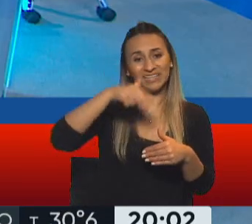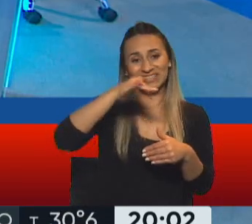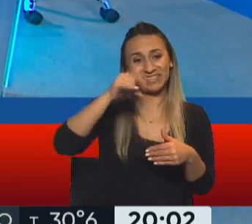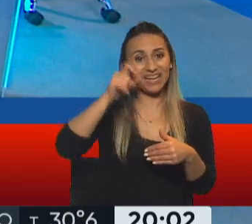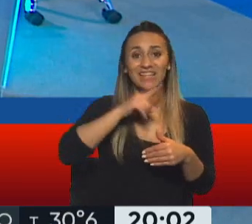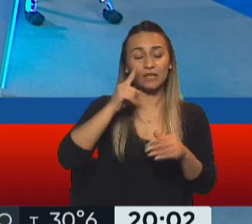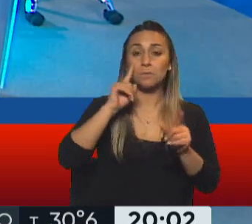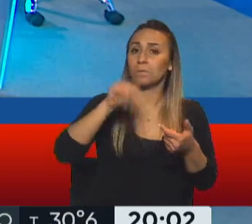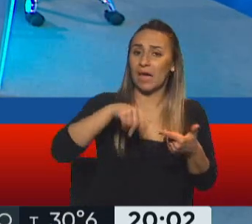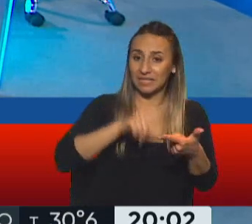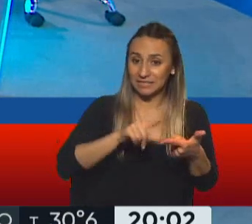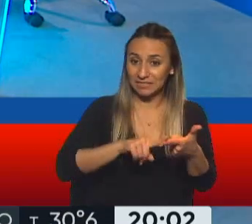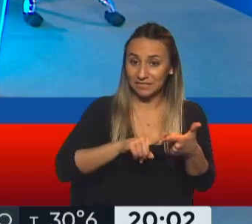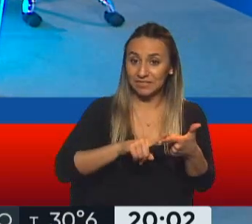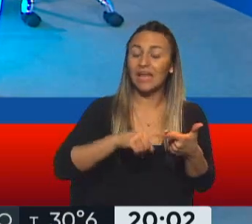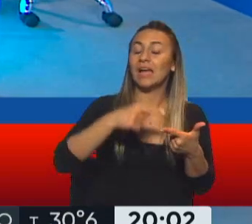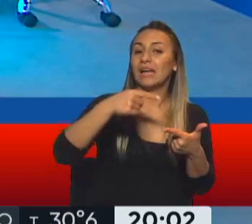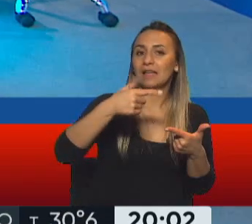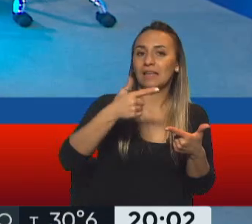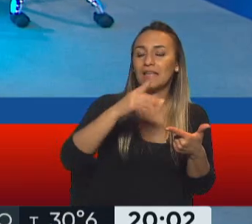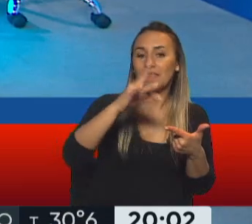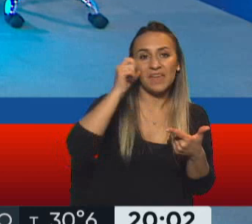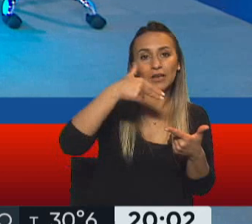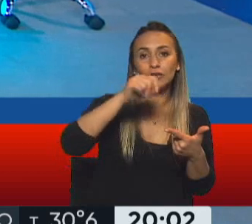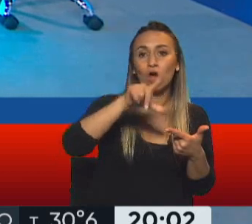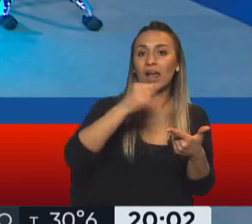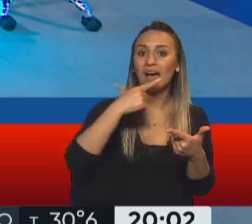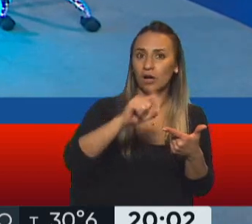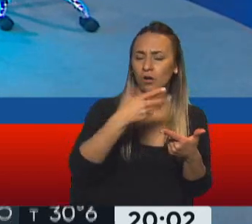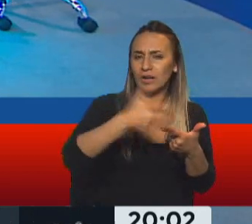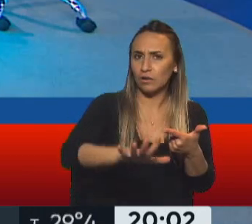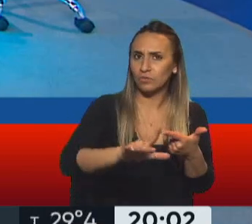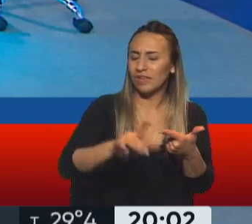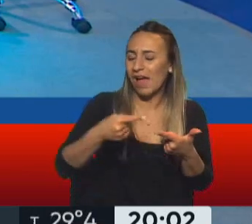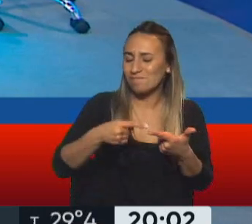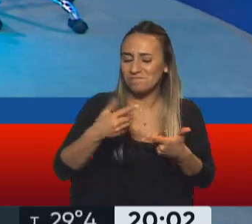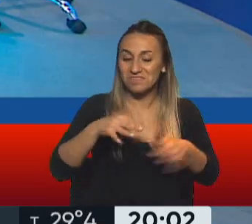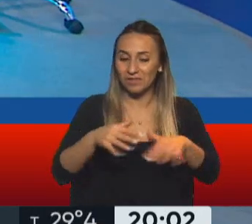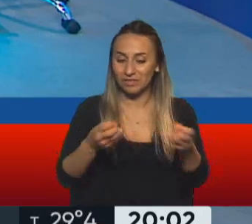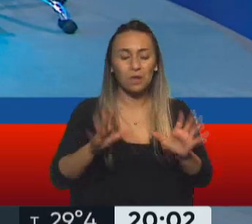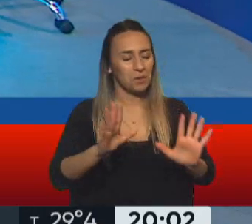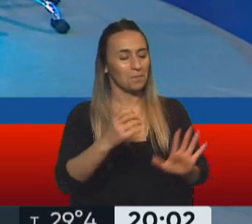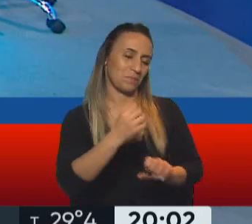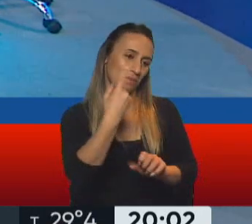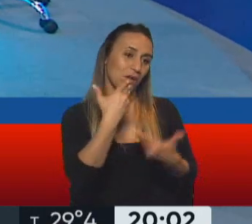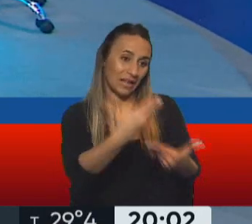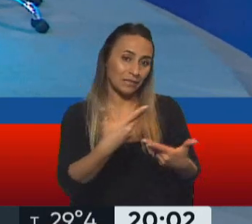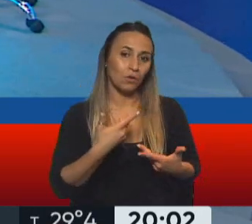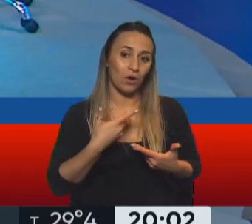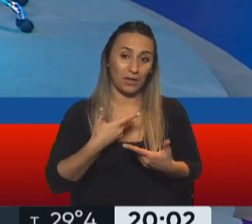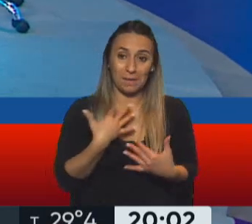la renuncia de Hayton de Nolasco. Bueno, gracias por invitarme, primero. Yo soy bastante